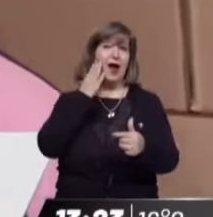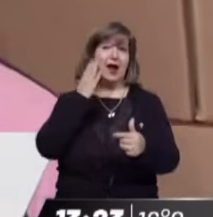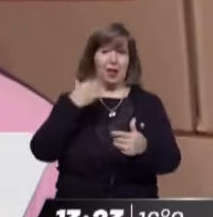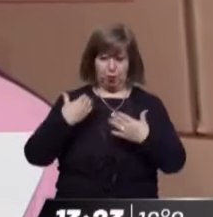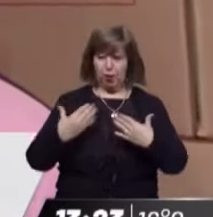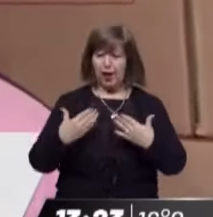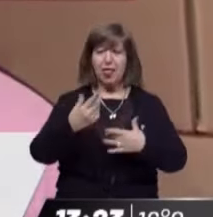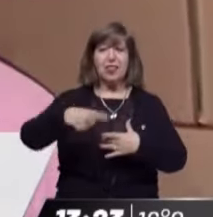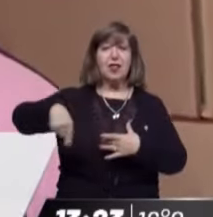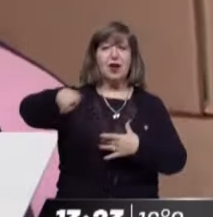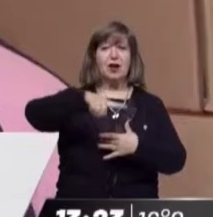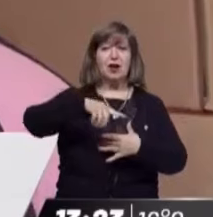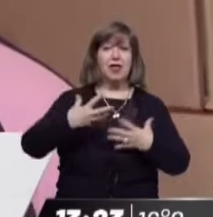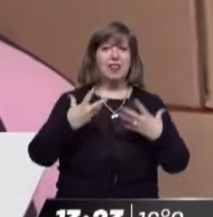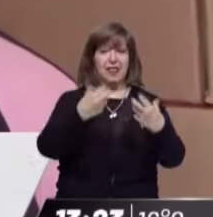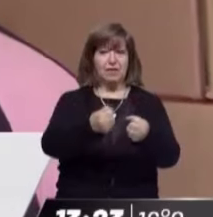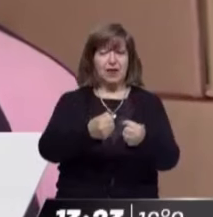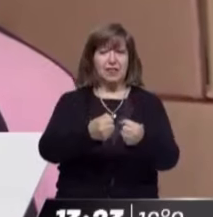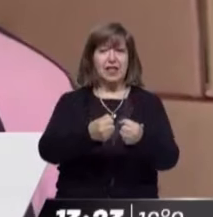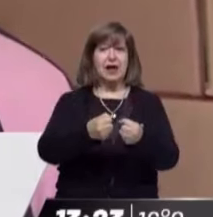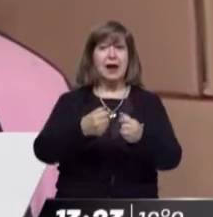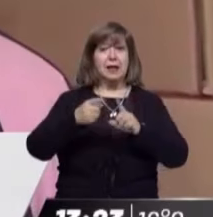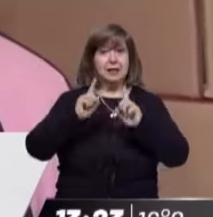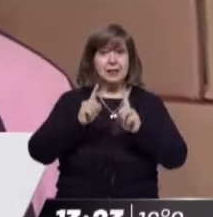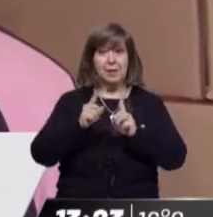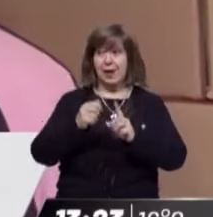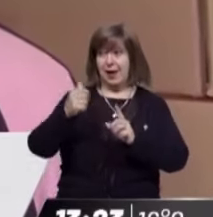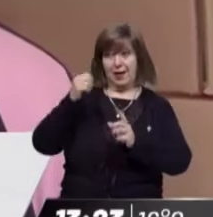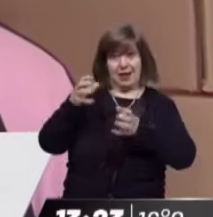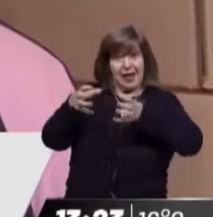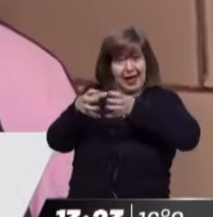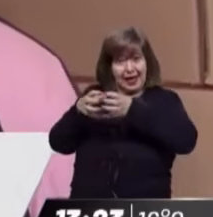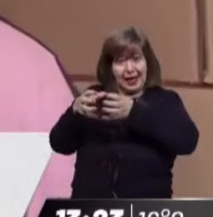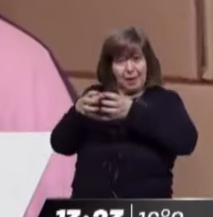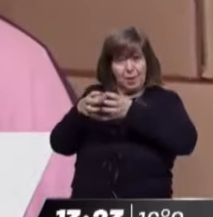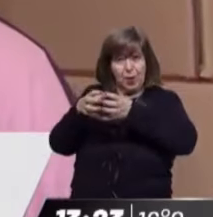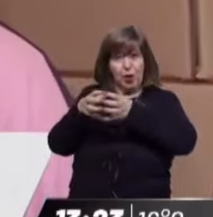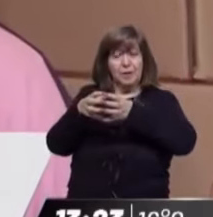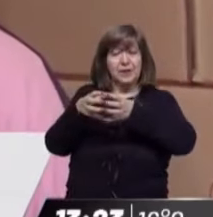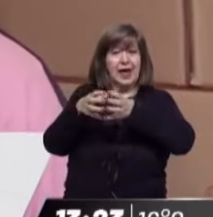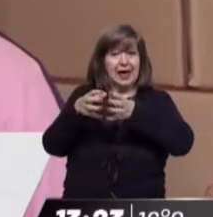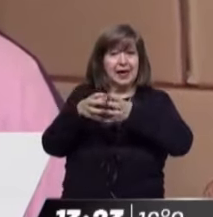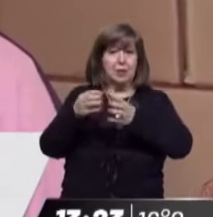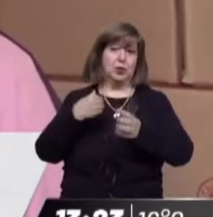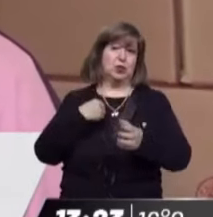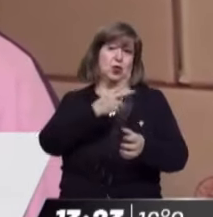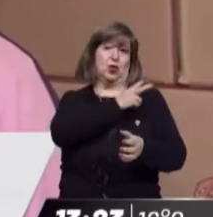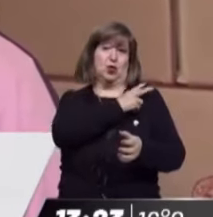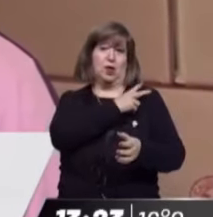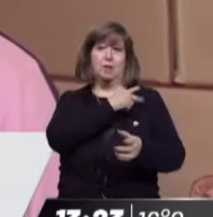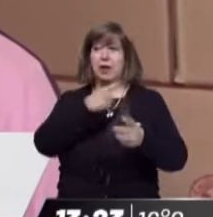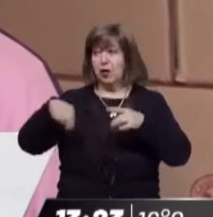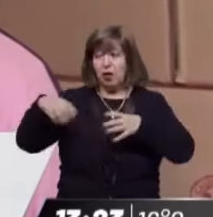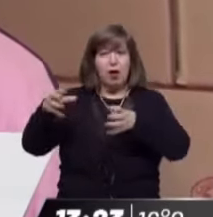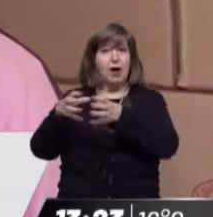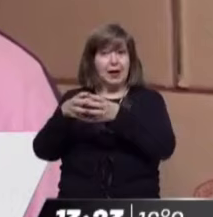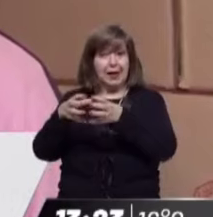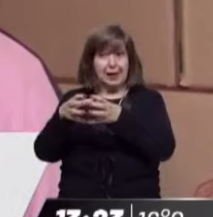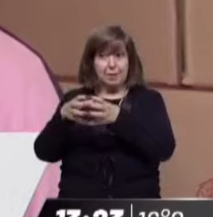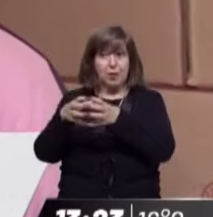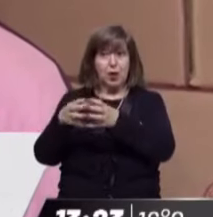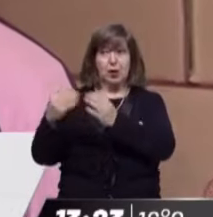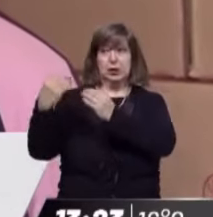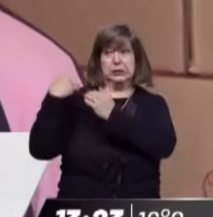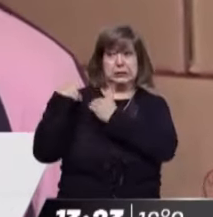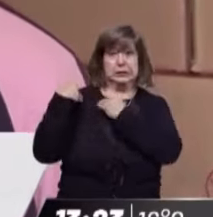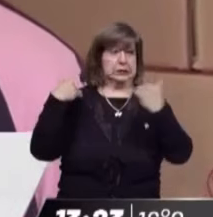sea por este lugar pero detrás mío hay un equipo de mucha gente que me acompaña que me aguanta sobre todo porque no es fácil mi